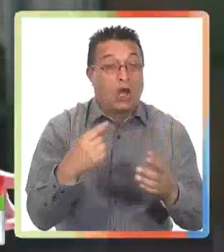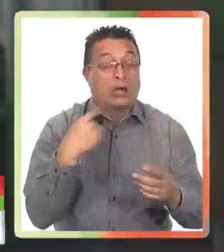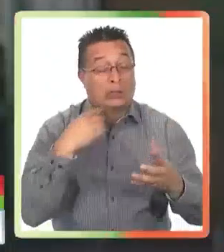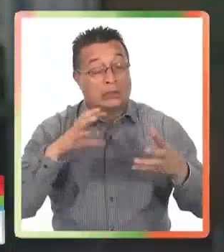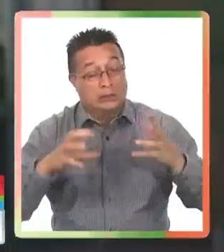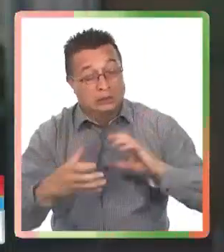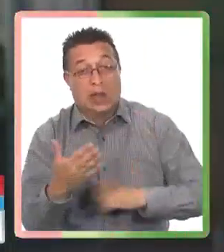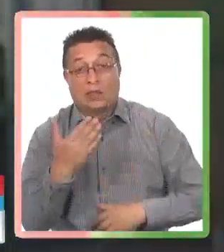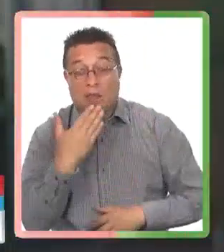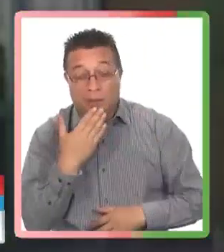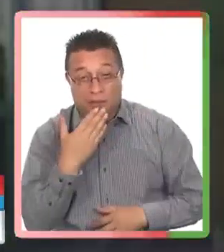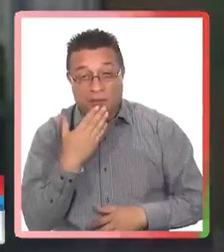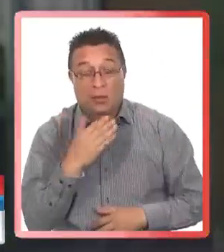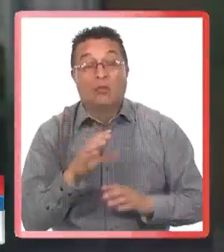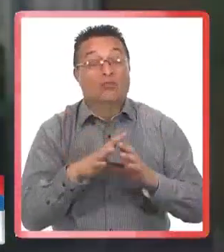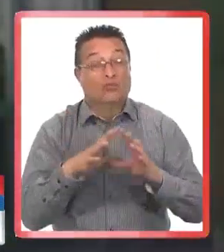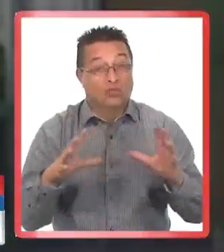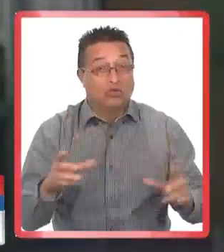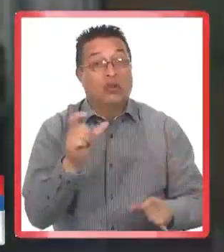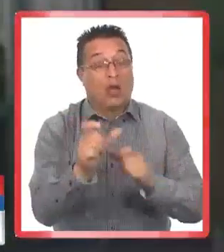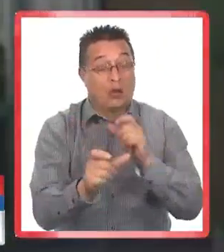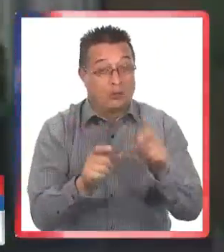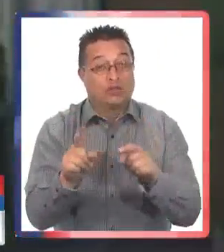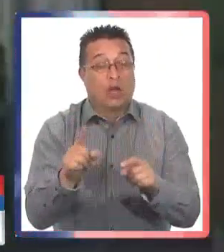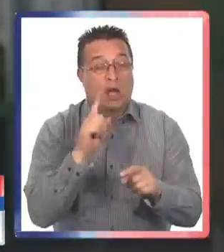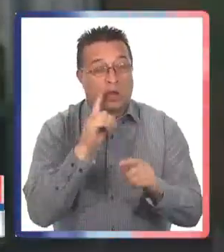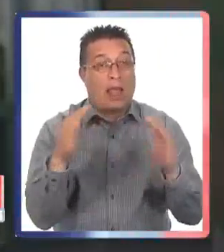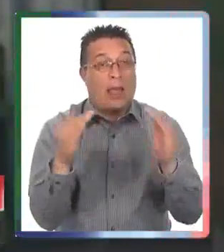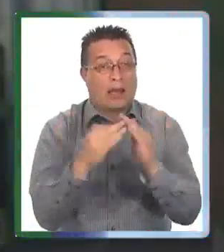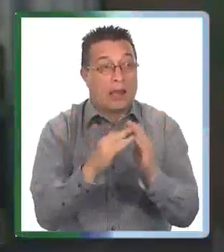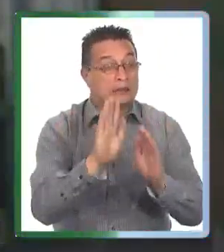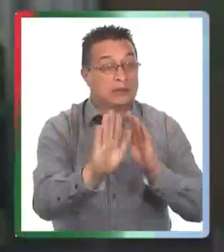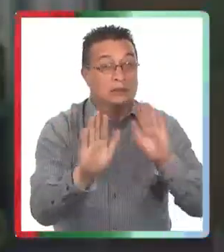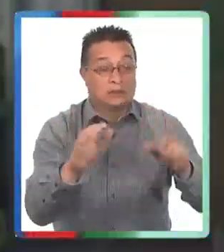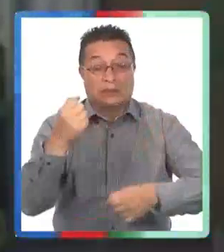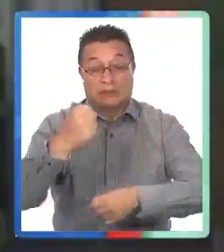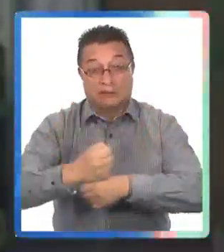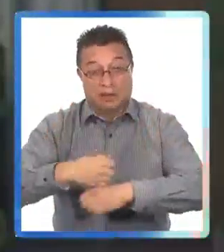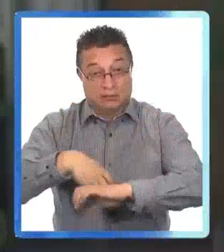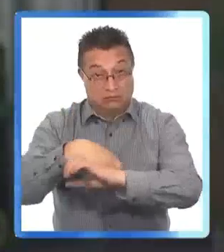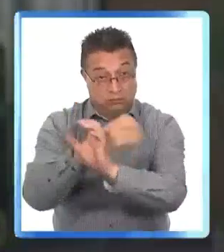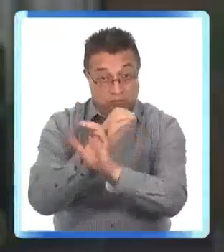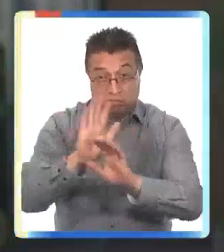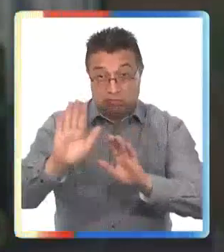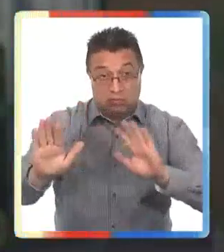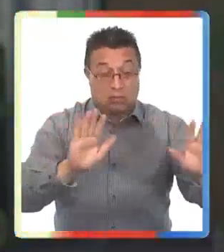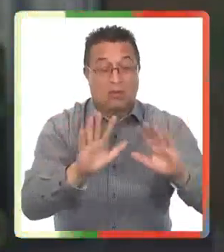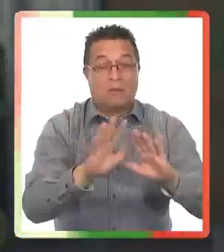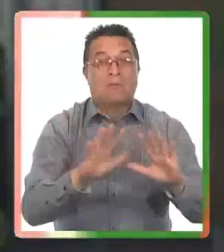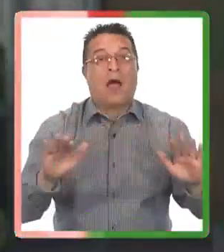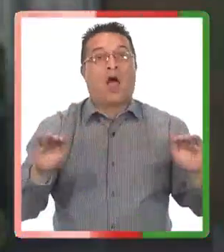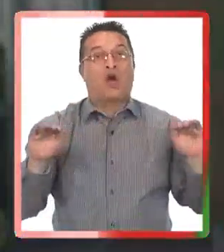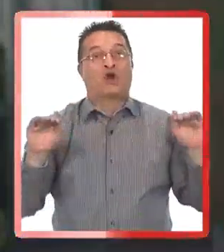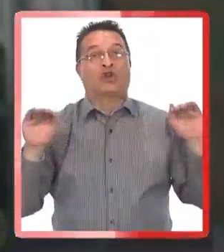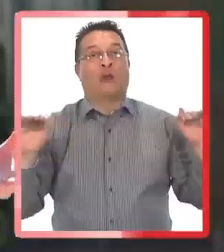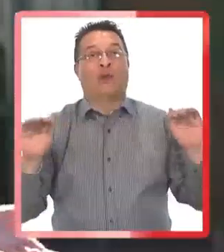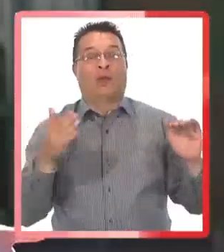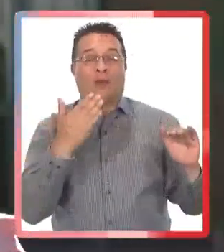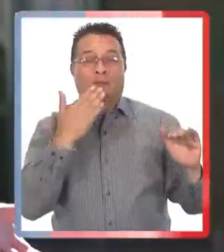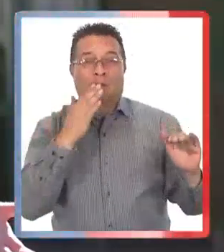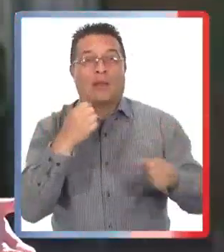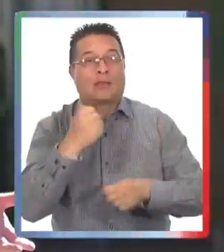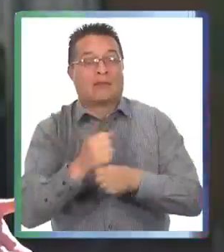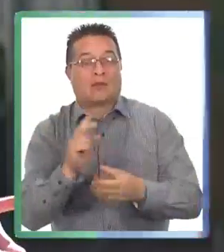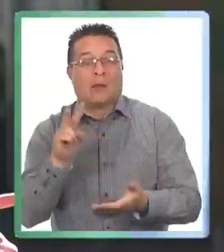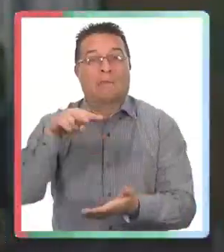para deteriorarla. Entonces hay mucha gente que esto de estar en sus casas y poder teletrabajar es algo mucho más cómodo que